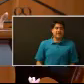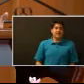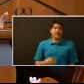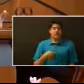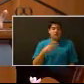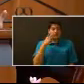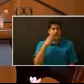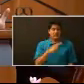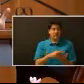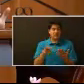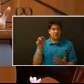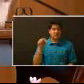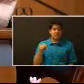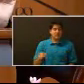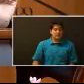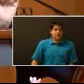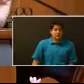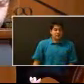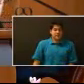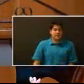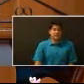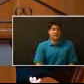aquí. ¿Qué hice? Ahí está.